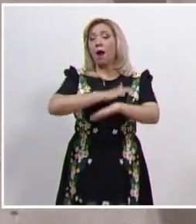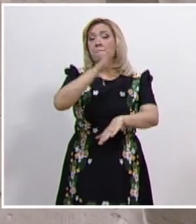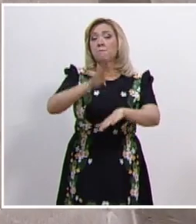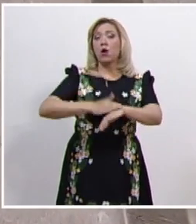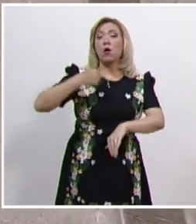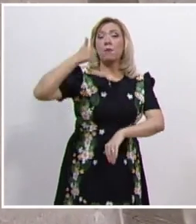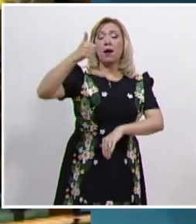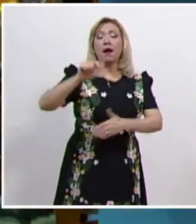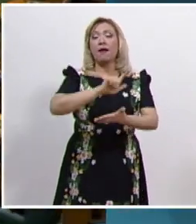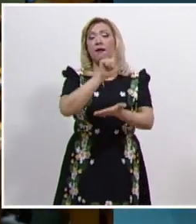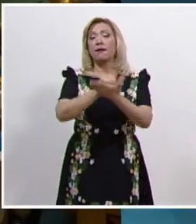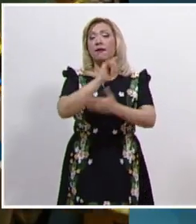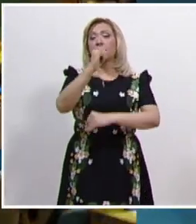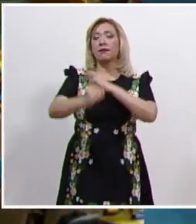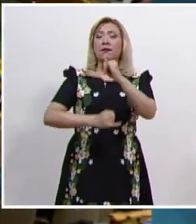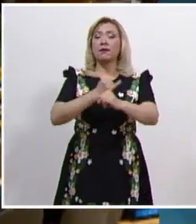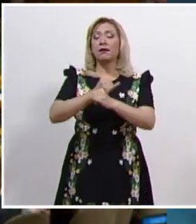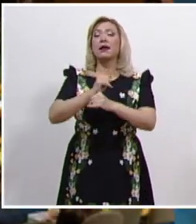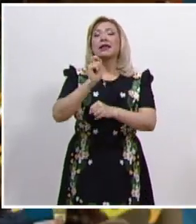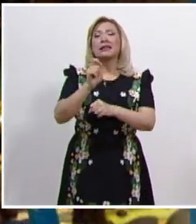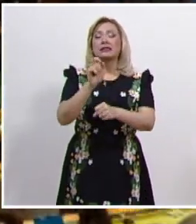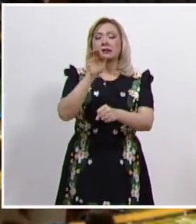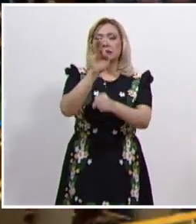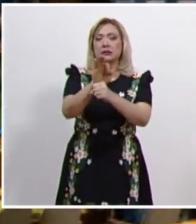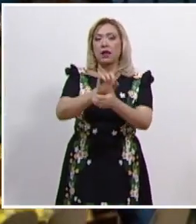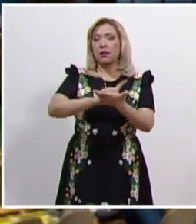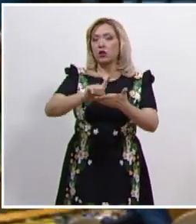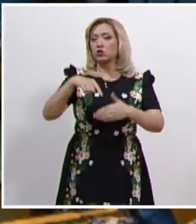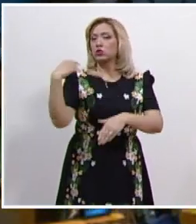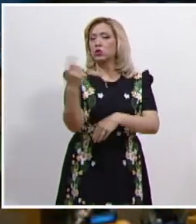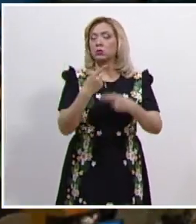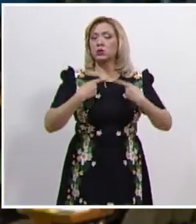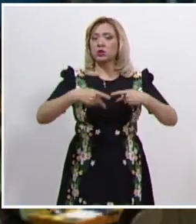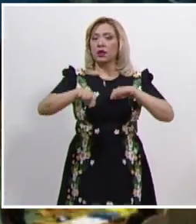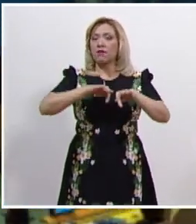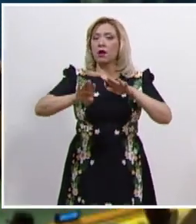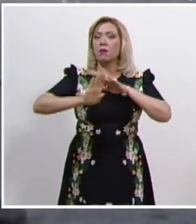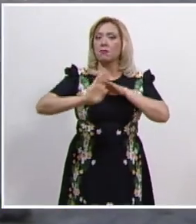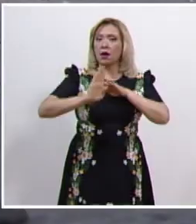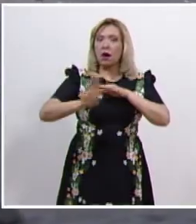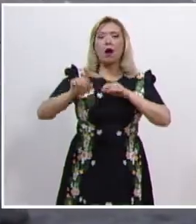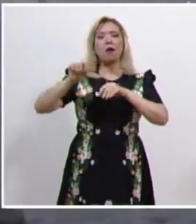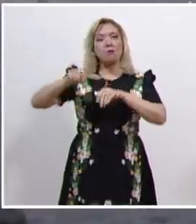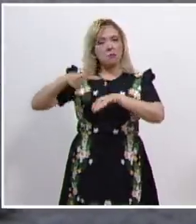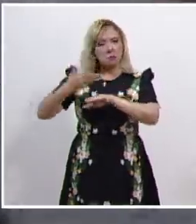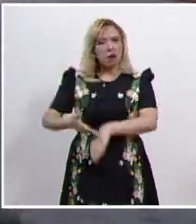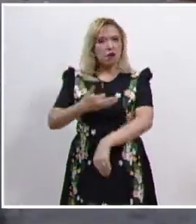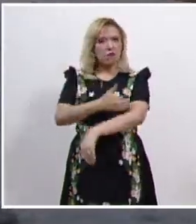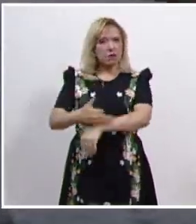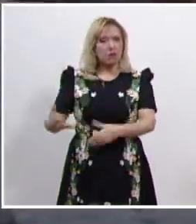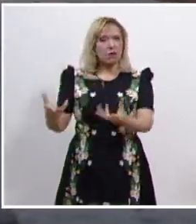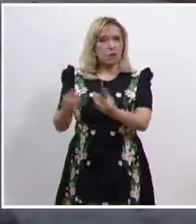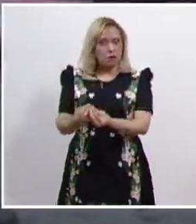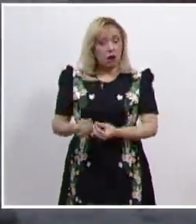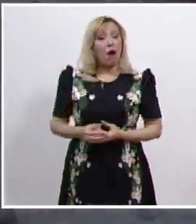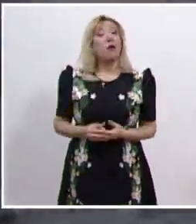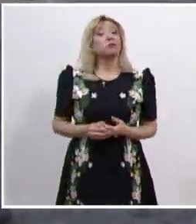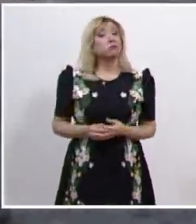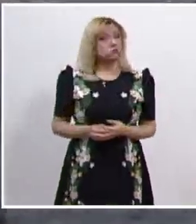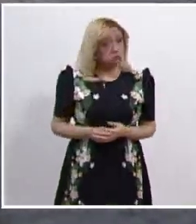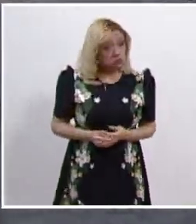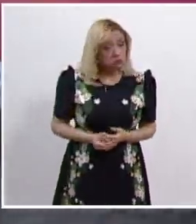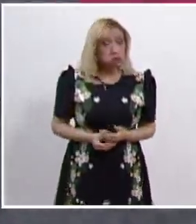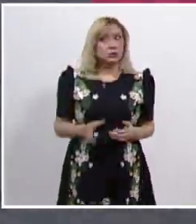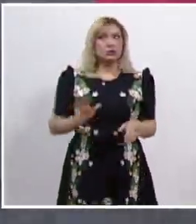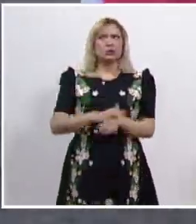Internacional sobre la Protección de los Derechos de todos los trabajadores migratorios y de sus familias. Dicha convención reconoce la magnitud del